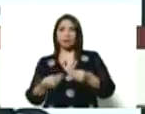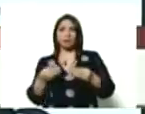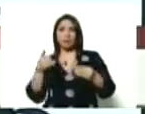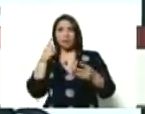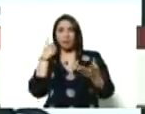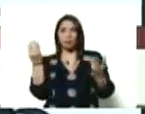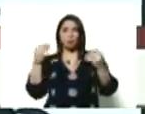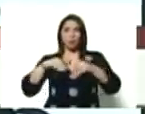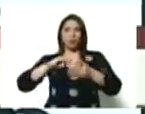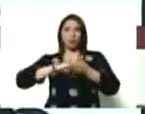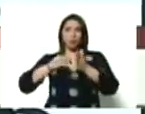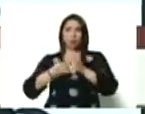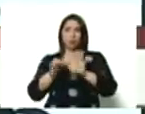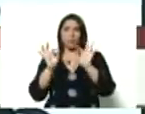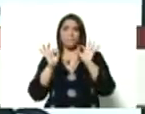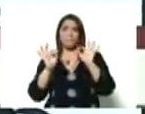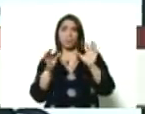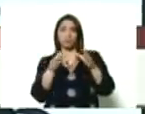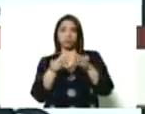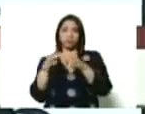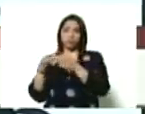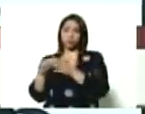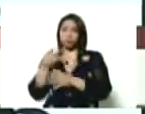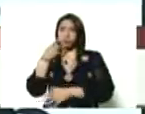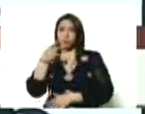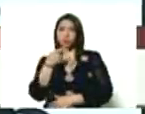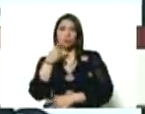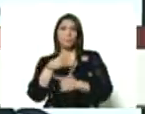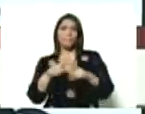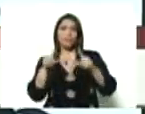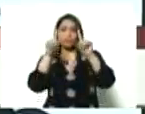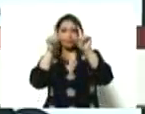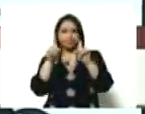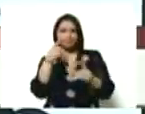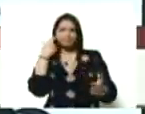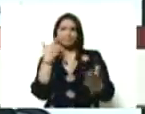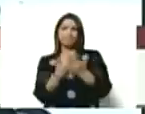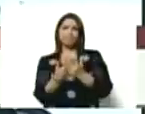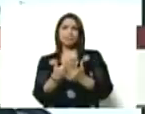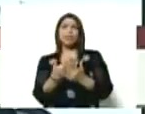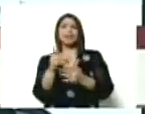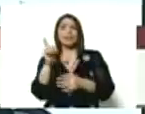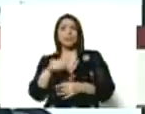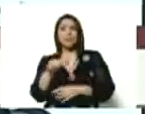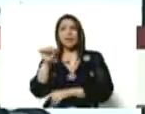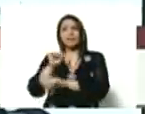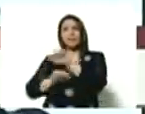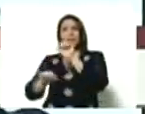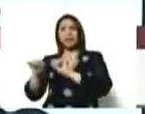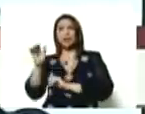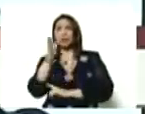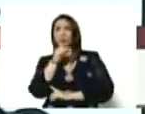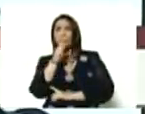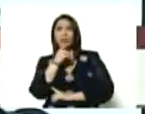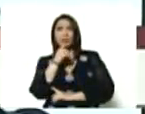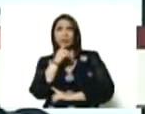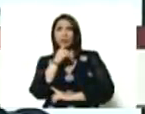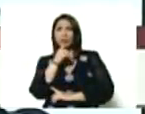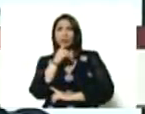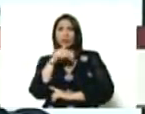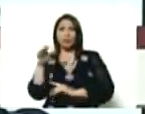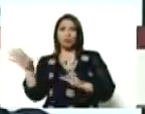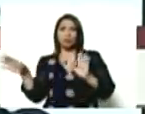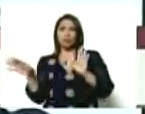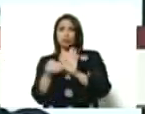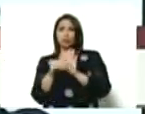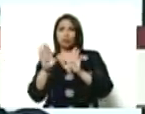los técnicos especialistas de las organizaciones políticas para auditar que no exista duplicidad de registros en la base de datos de huellas.